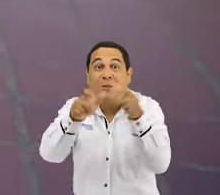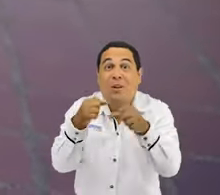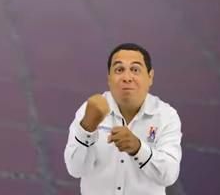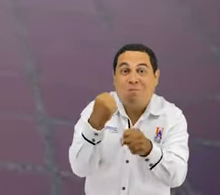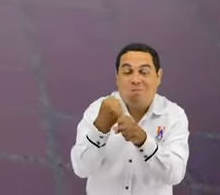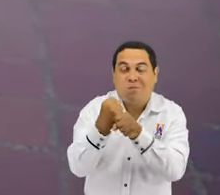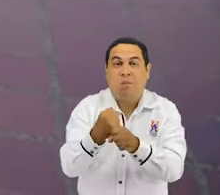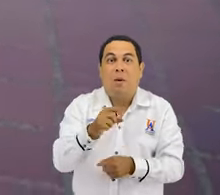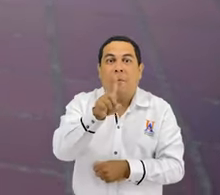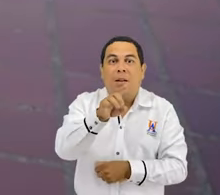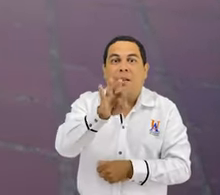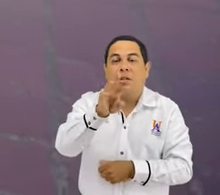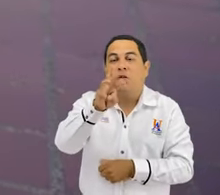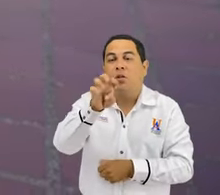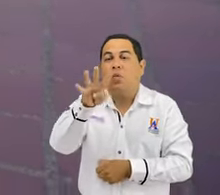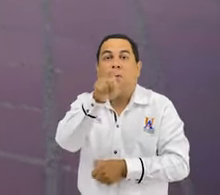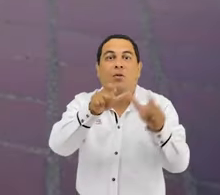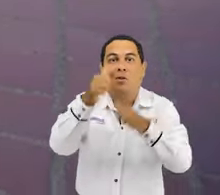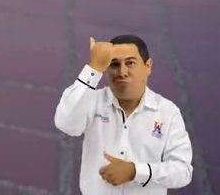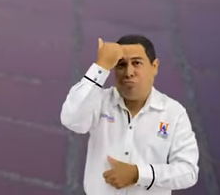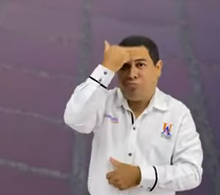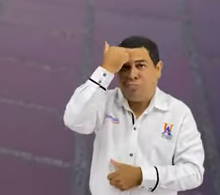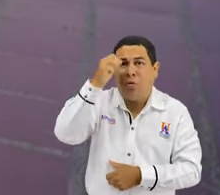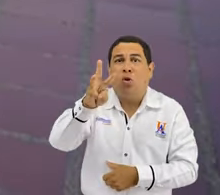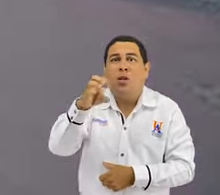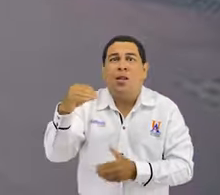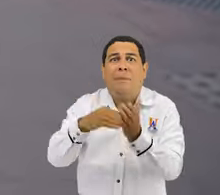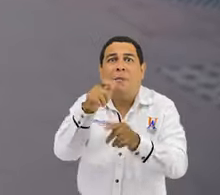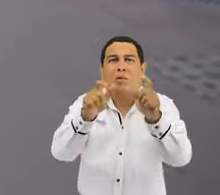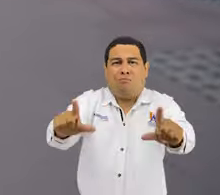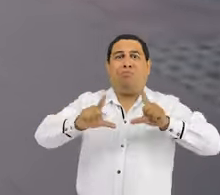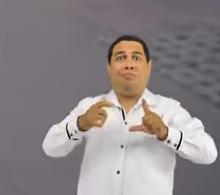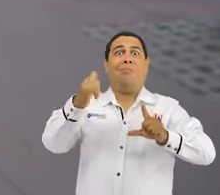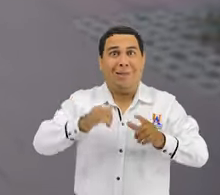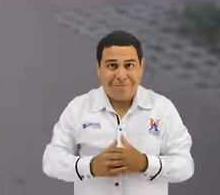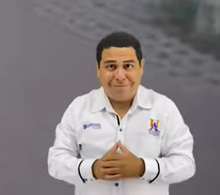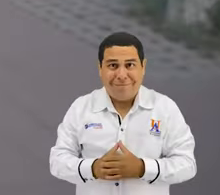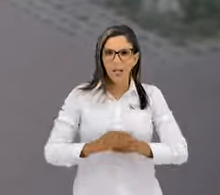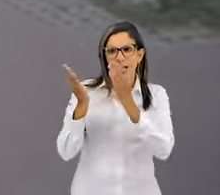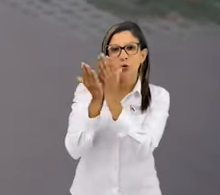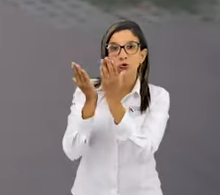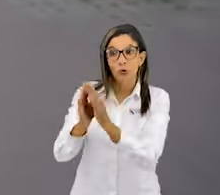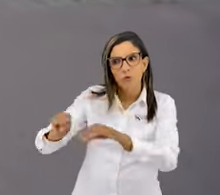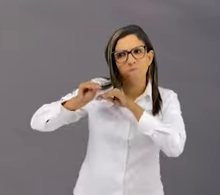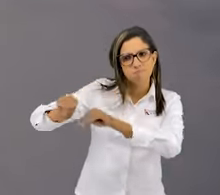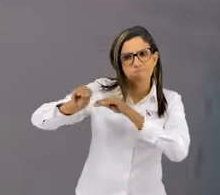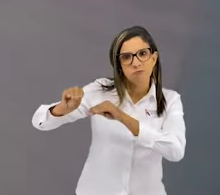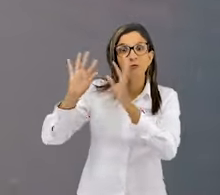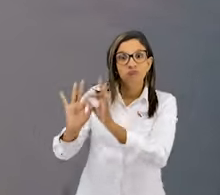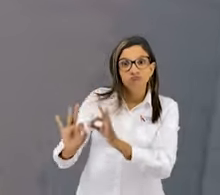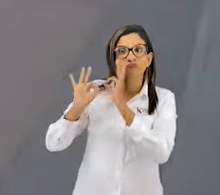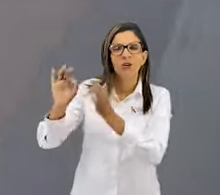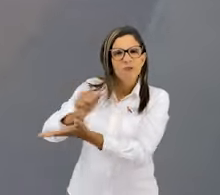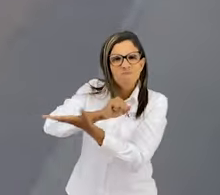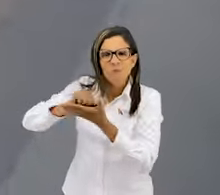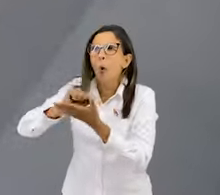trabajadores, 1.384 profesores y más de 80.000 graduados. Brindamos educación pública gratuita de alta calidad, con